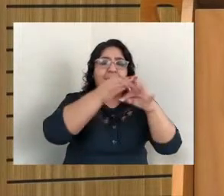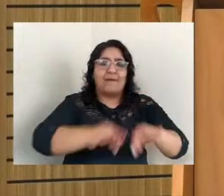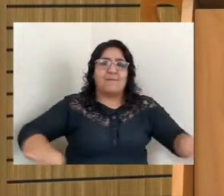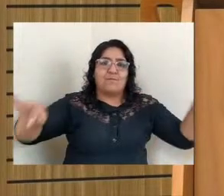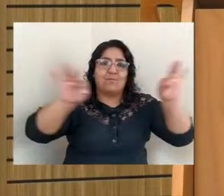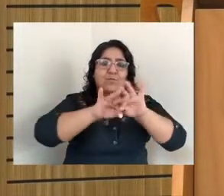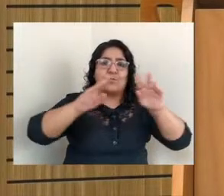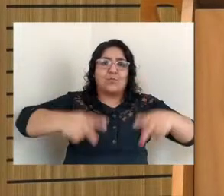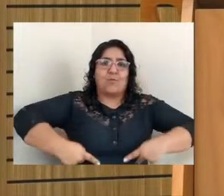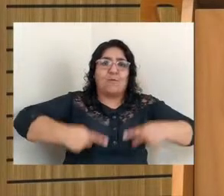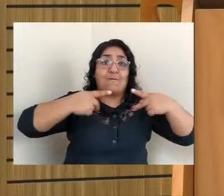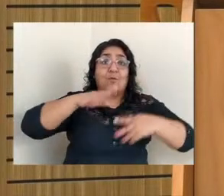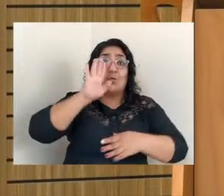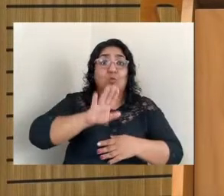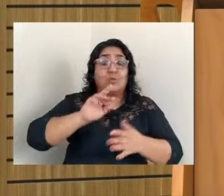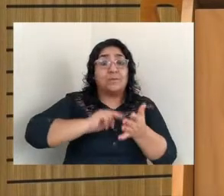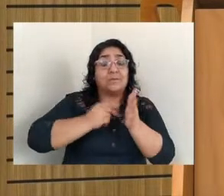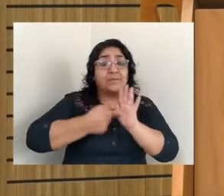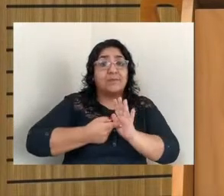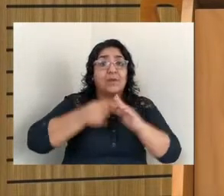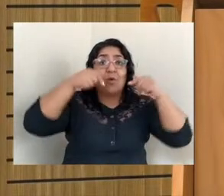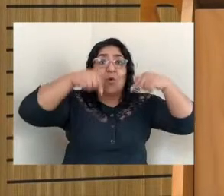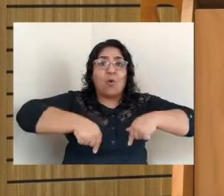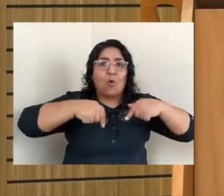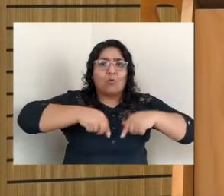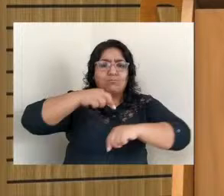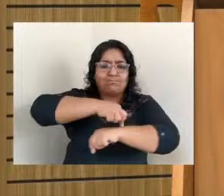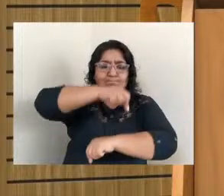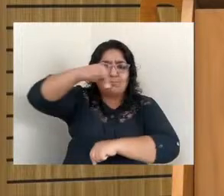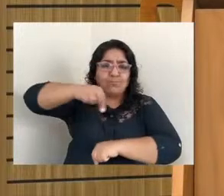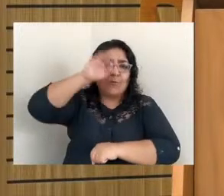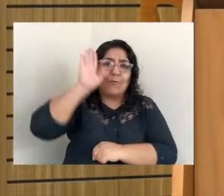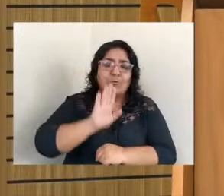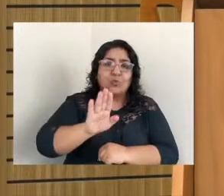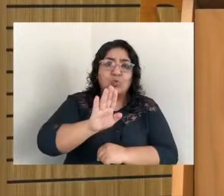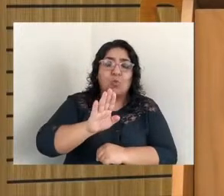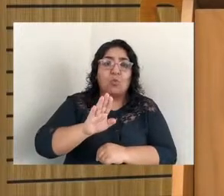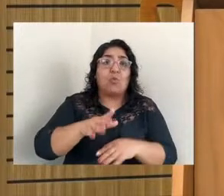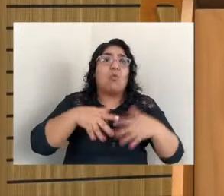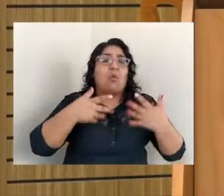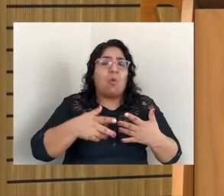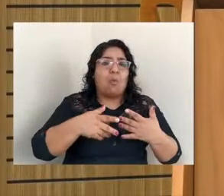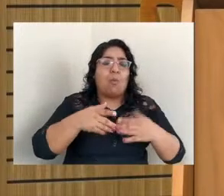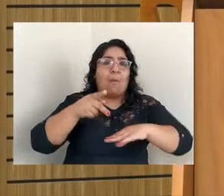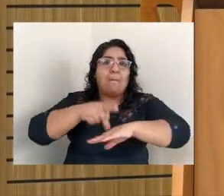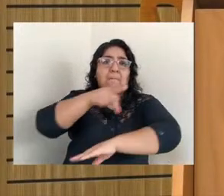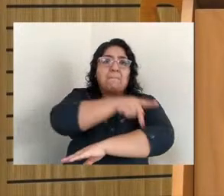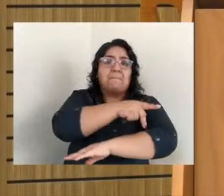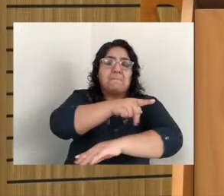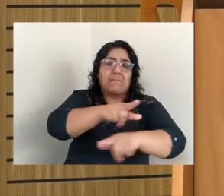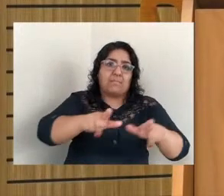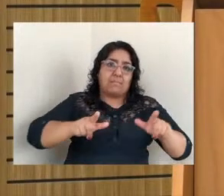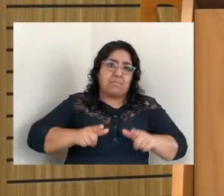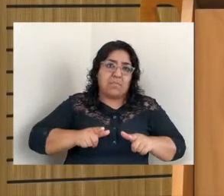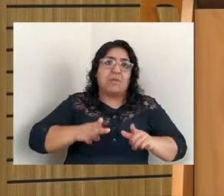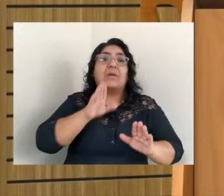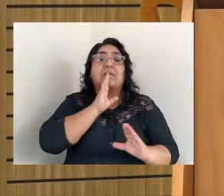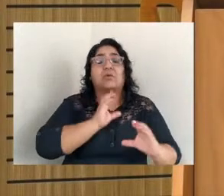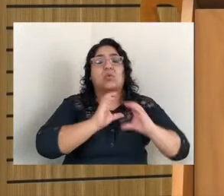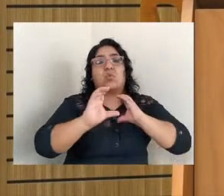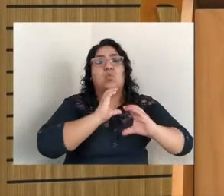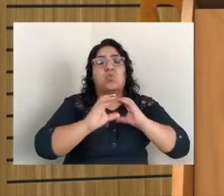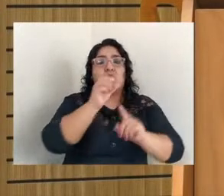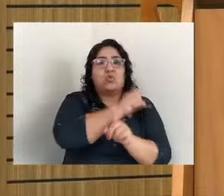van a recibir un galardón que los acredita como profesionales, tanto en pregrado a mis estudiantes de comunicación